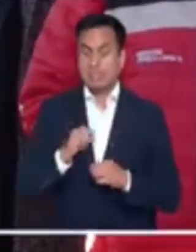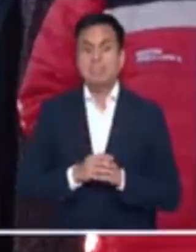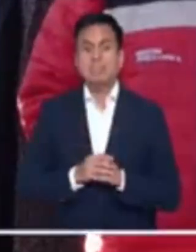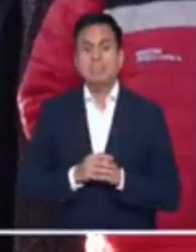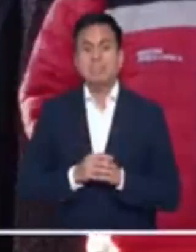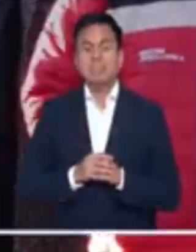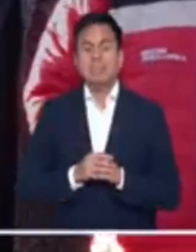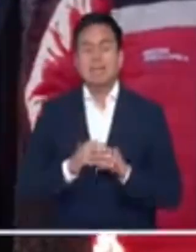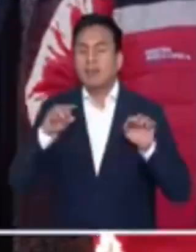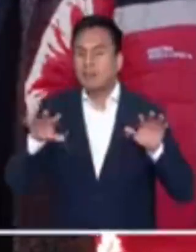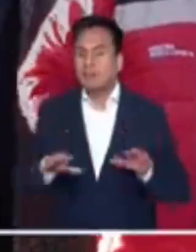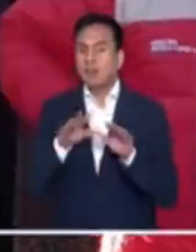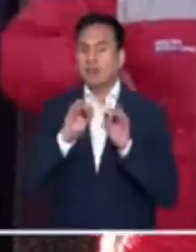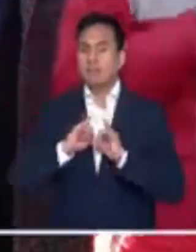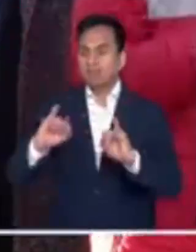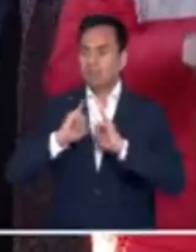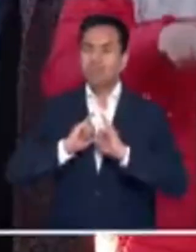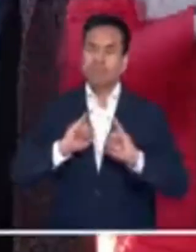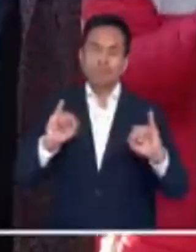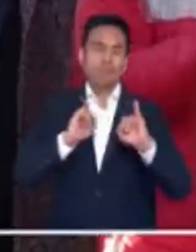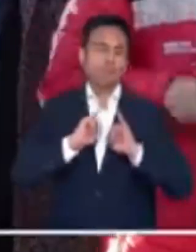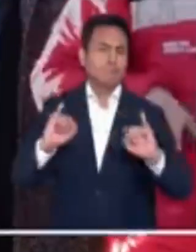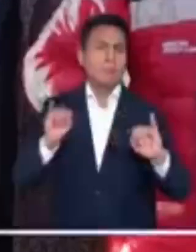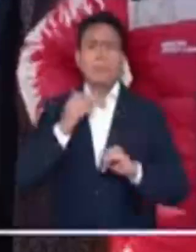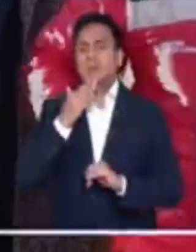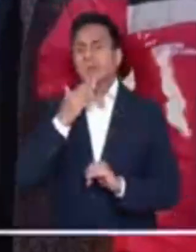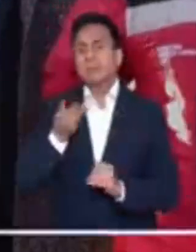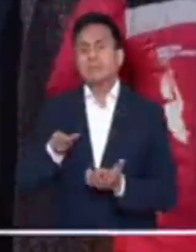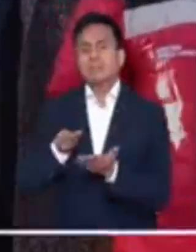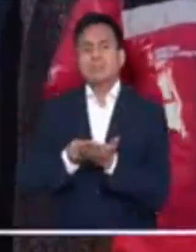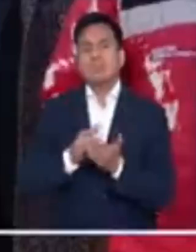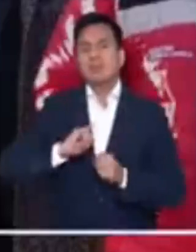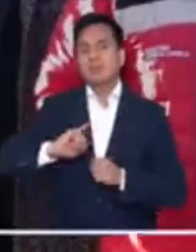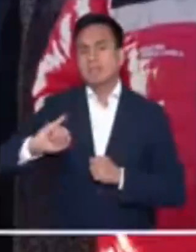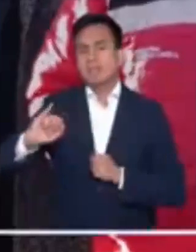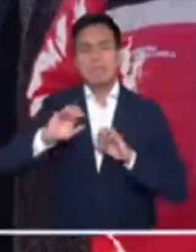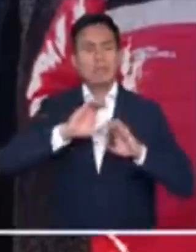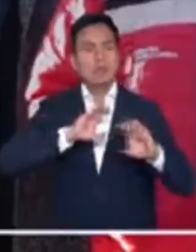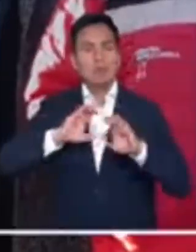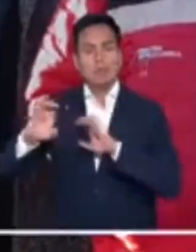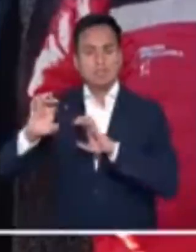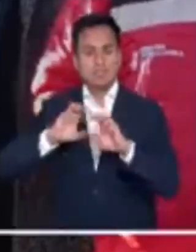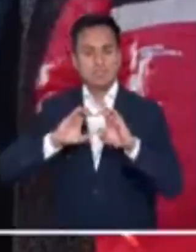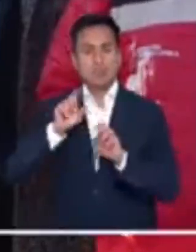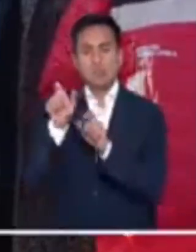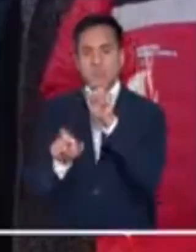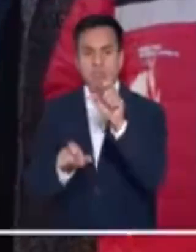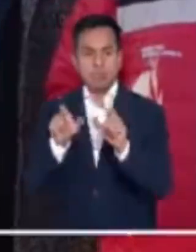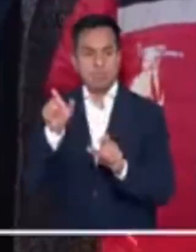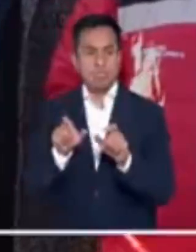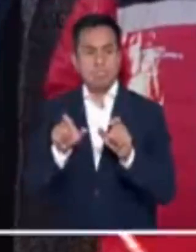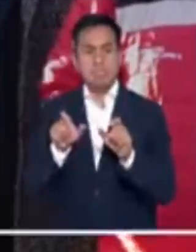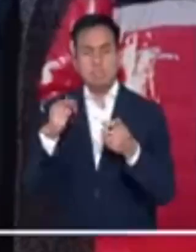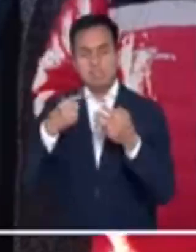Vamos a hacer un esfuerzo, vamos a tener una campaña informativa y vamos a tener un dispositivo permanente de comunicación para que las personas vayan sabiendo